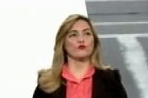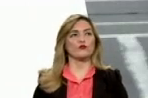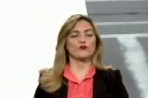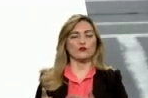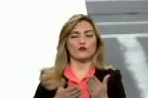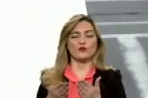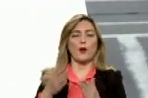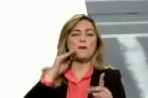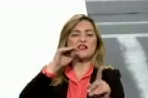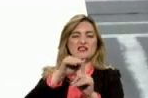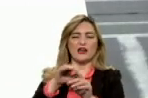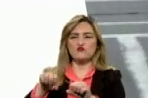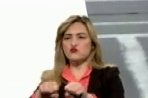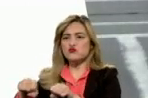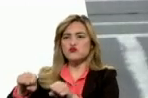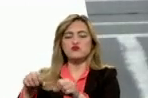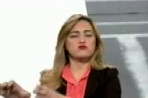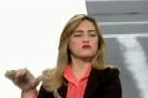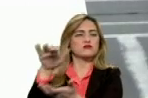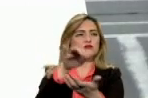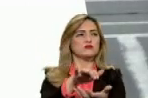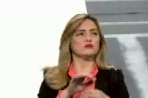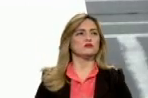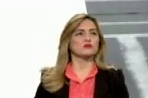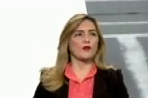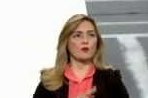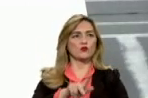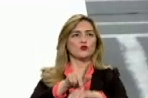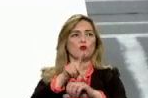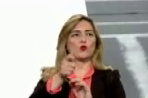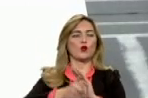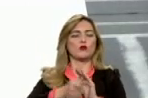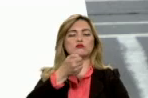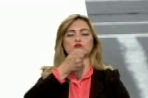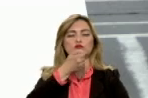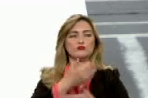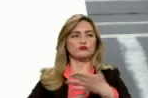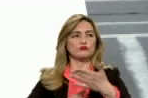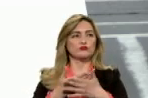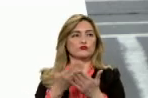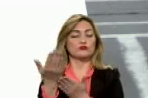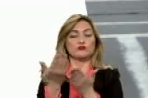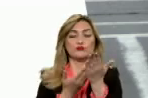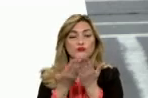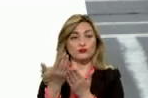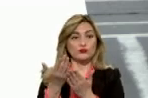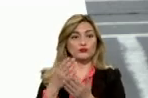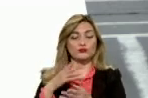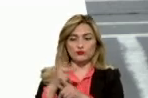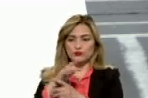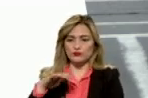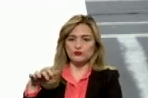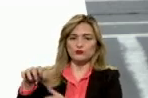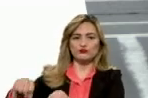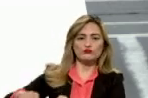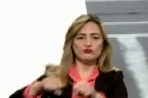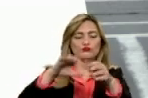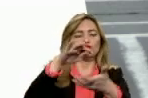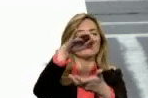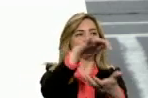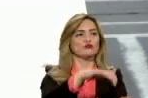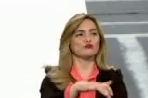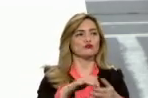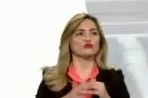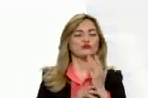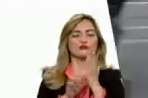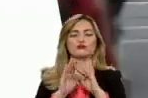courier, profesionales, abogados y periodistas de medios de comunicación, servicio de delivery, personal del Ministerio de Inclusión